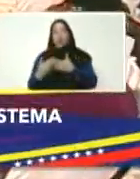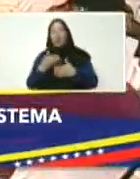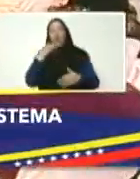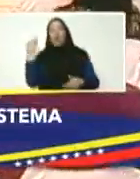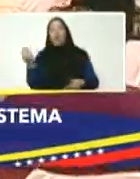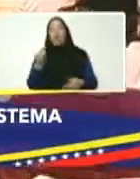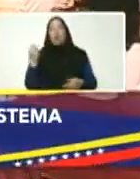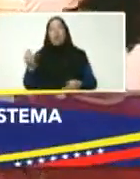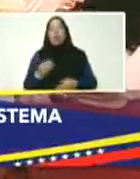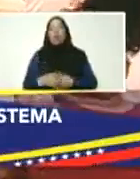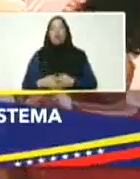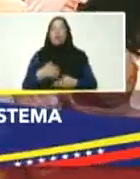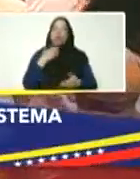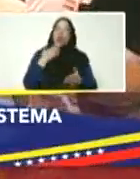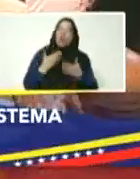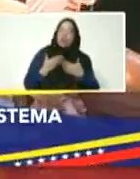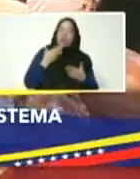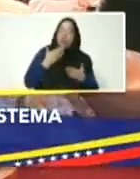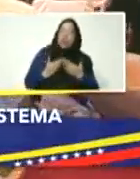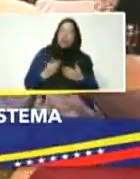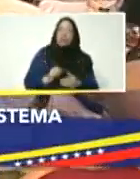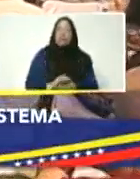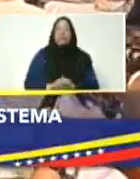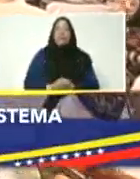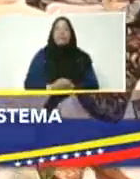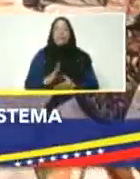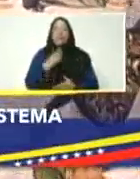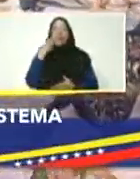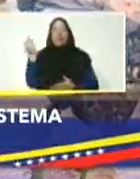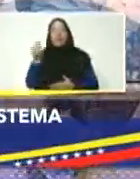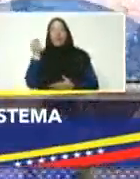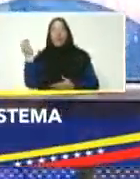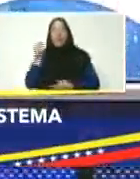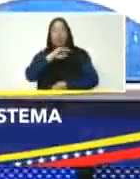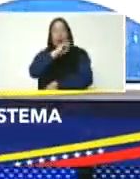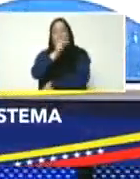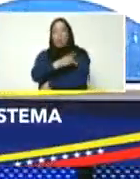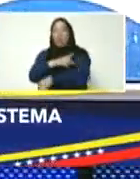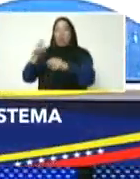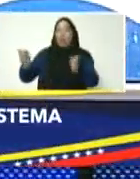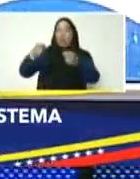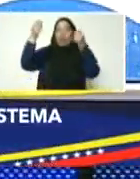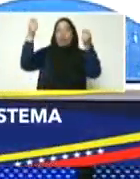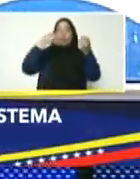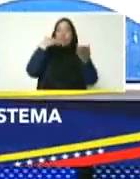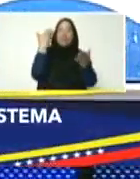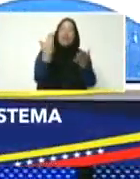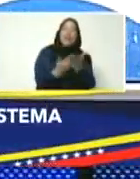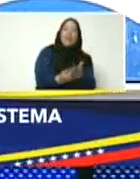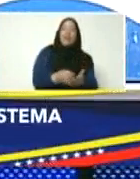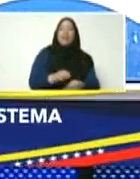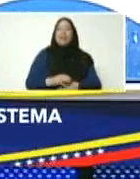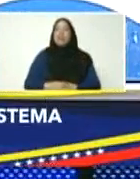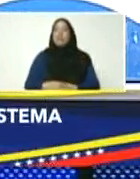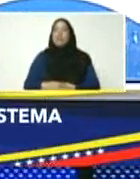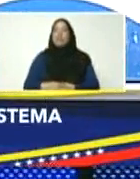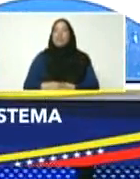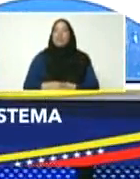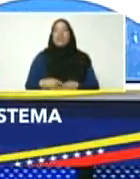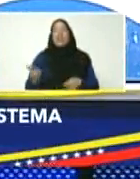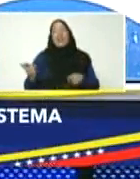al poder. Gracias, Rainer. Juventud al poder. Gracias, Rainer. Viste que las cosas